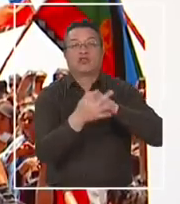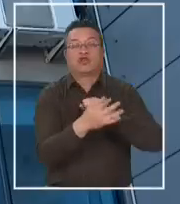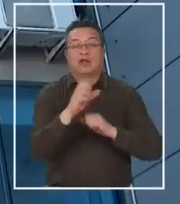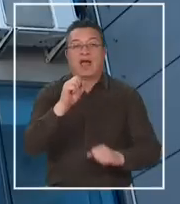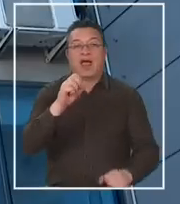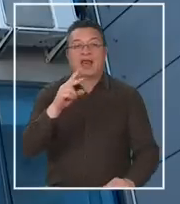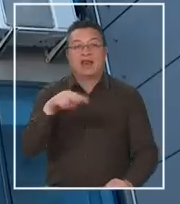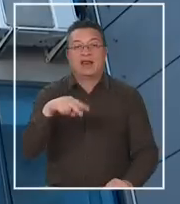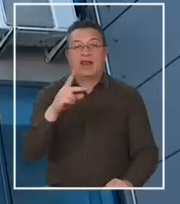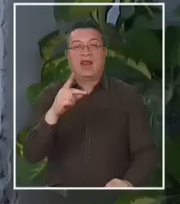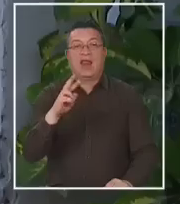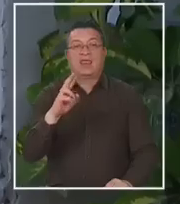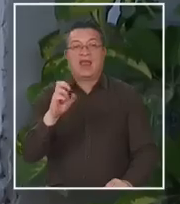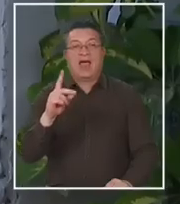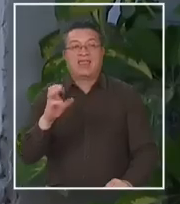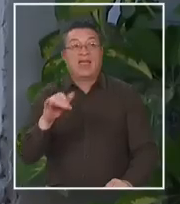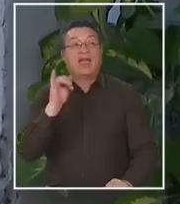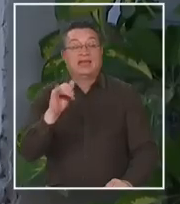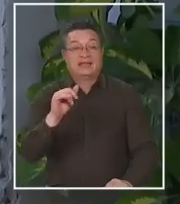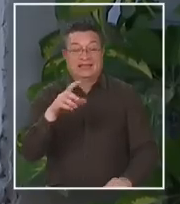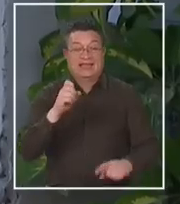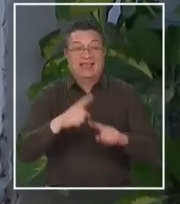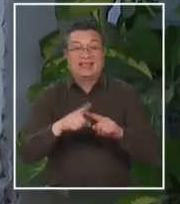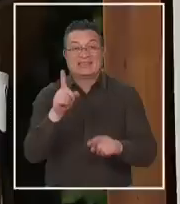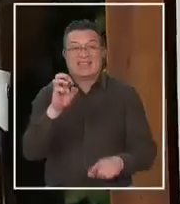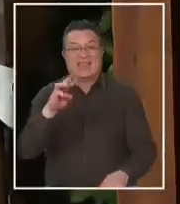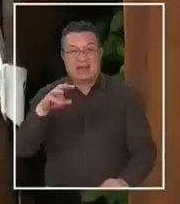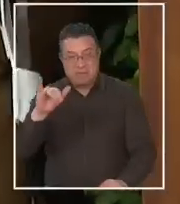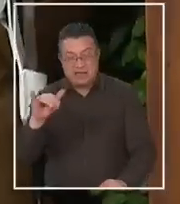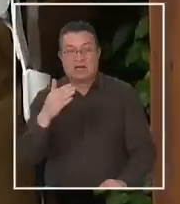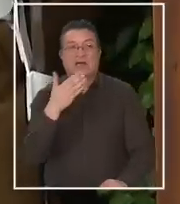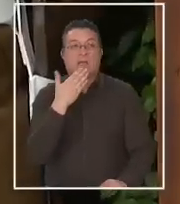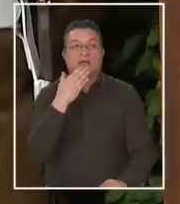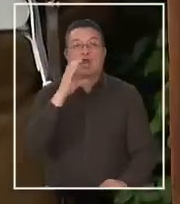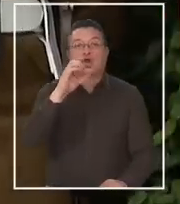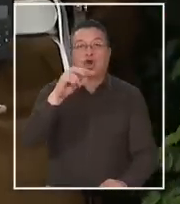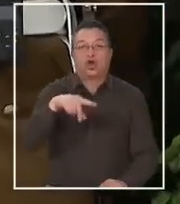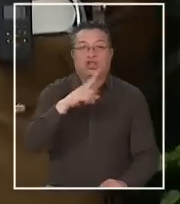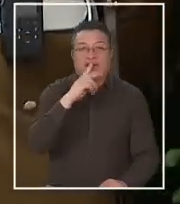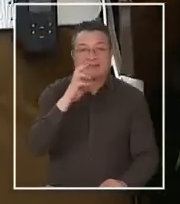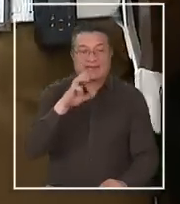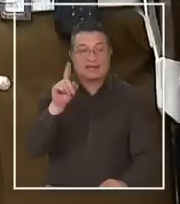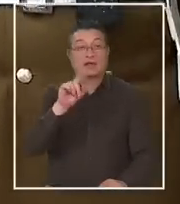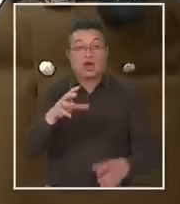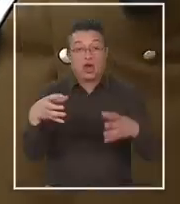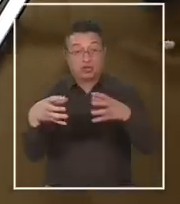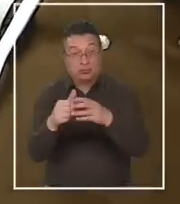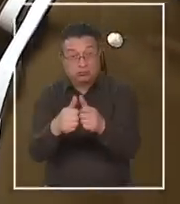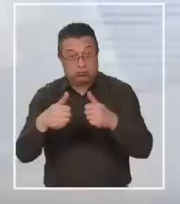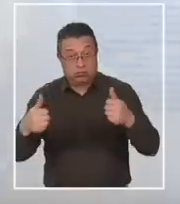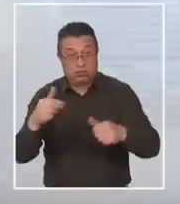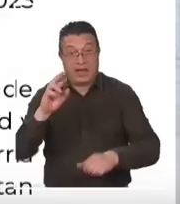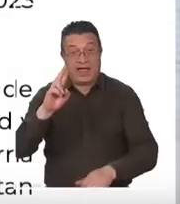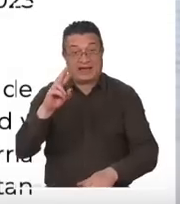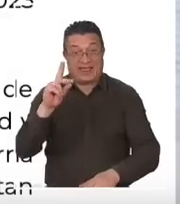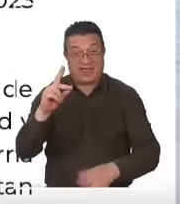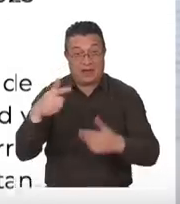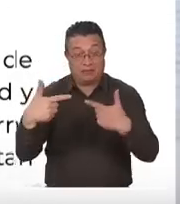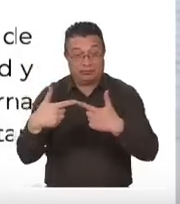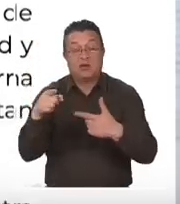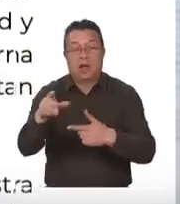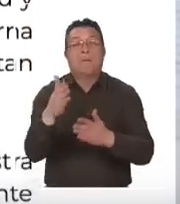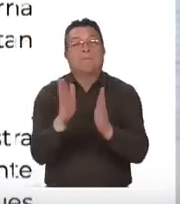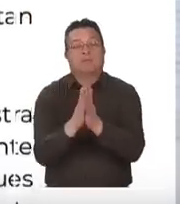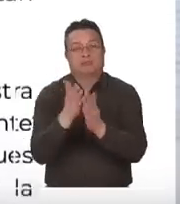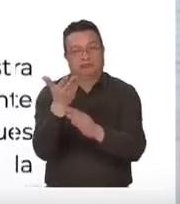y su ex jefe de gabinete y ex Seremi, Carlos Contreras. Incluso el Consejo Político de Revolución Democrática solicitó la expulsión